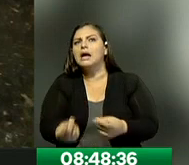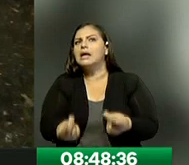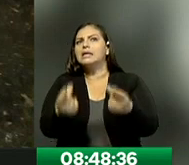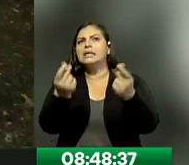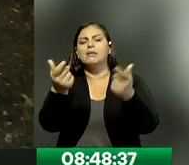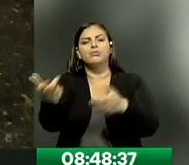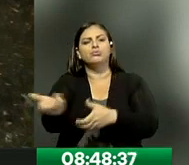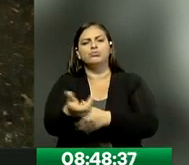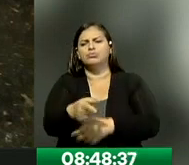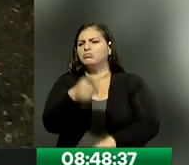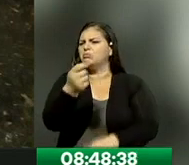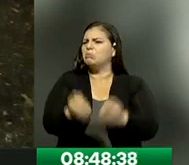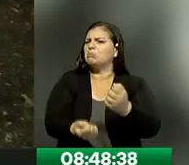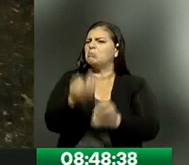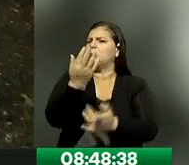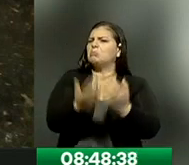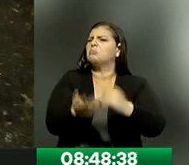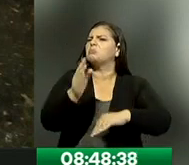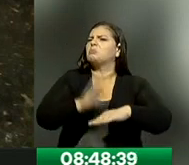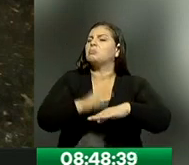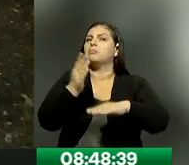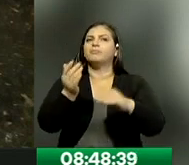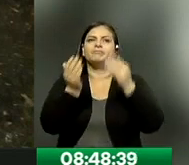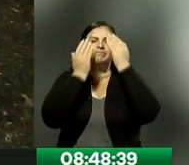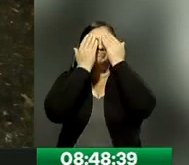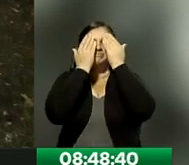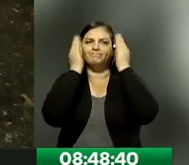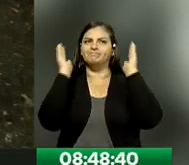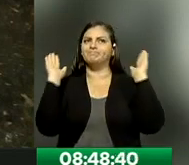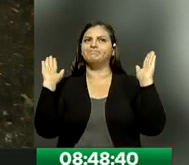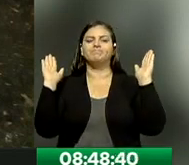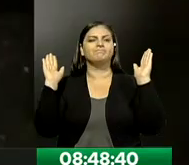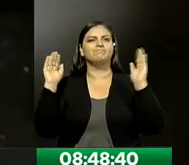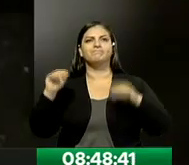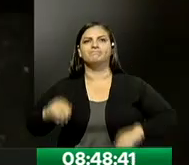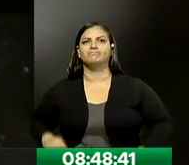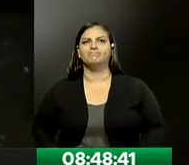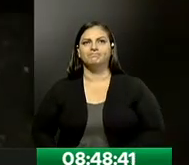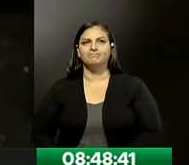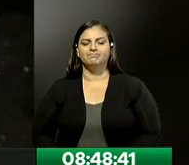desconocen las causas de este incendio en ese automotor.